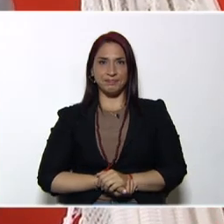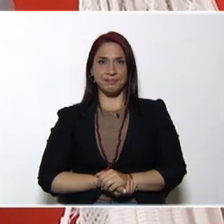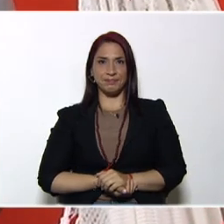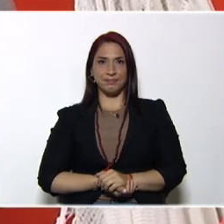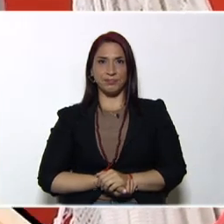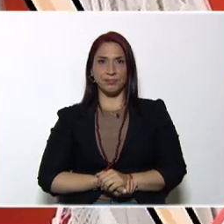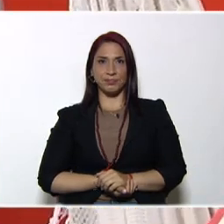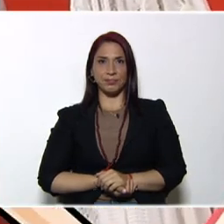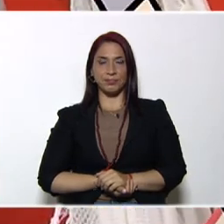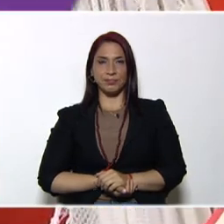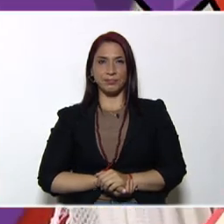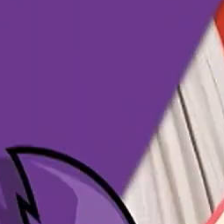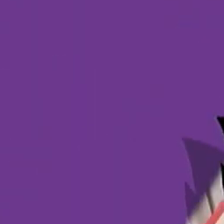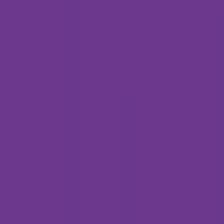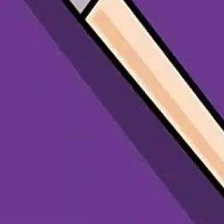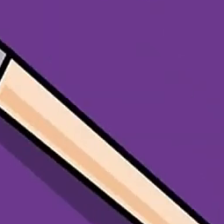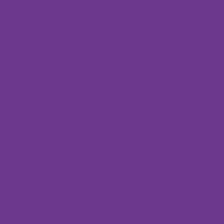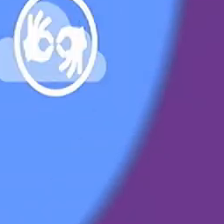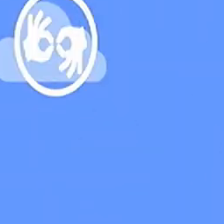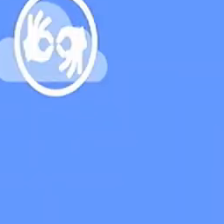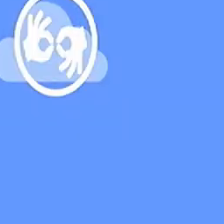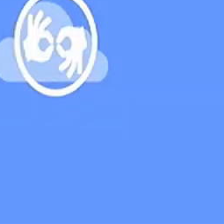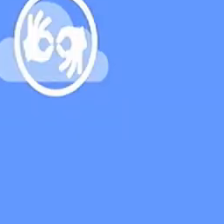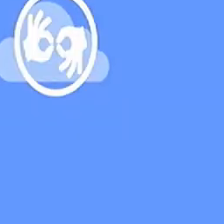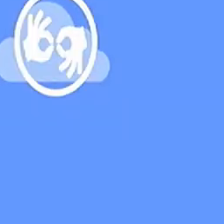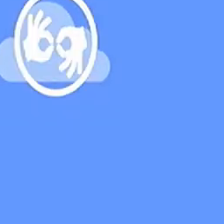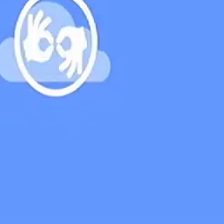de educación especial.